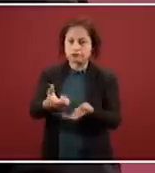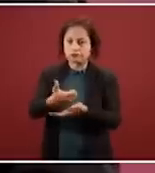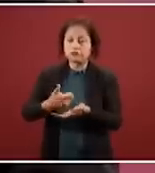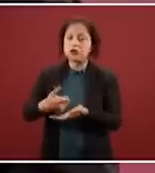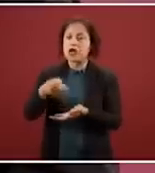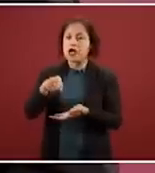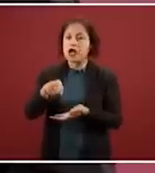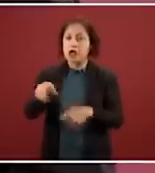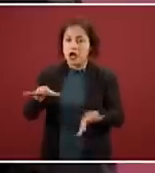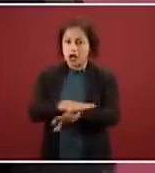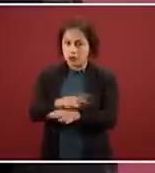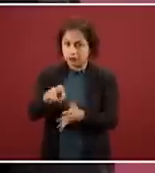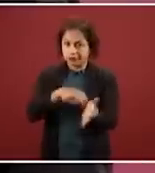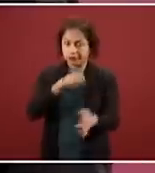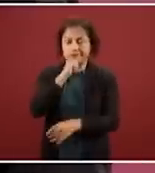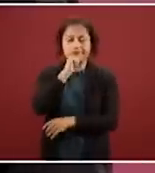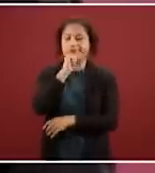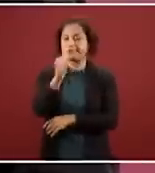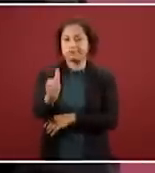porque eso